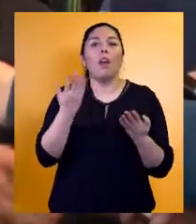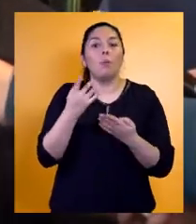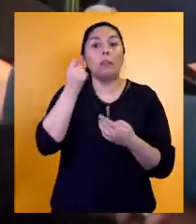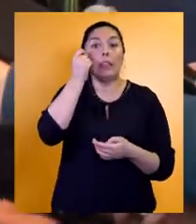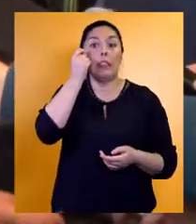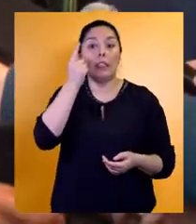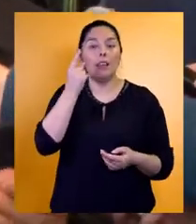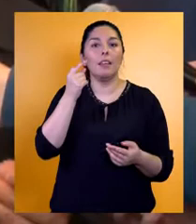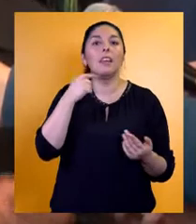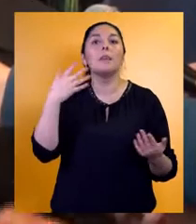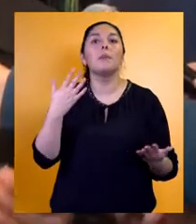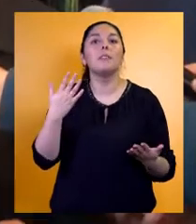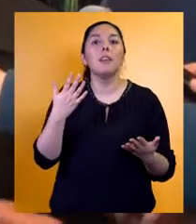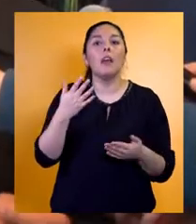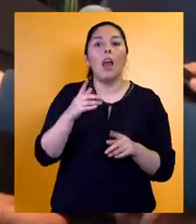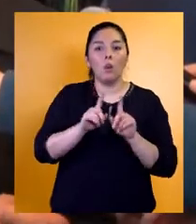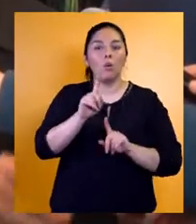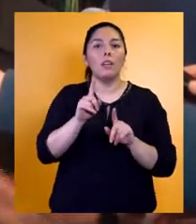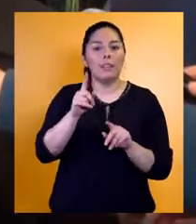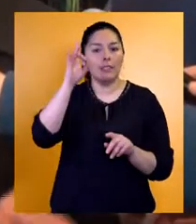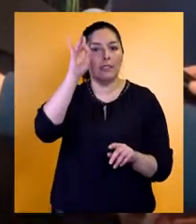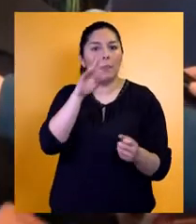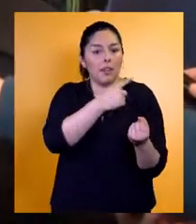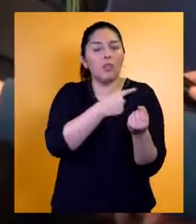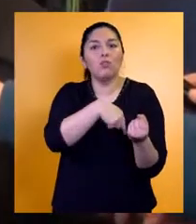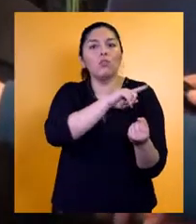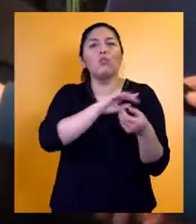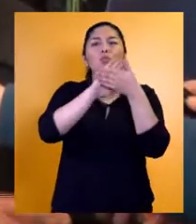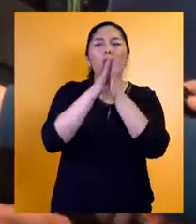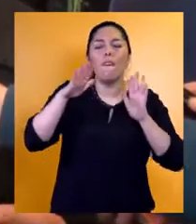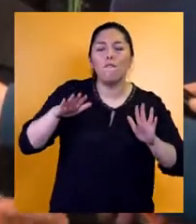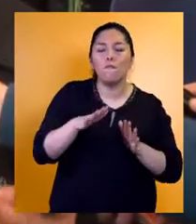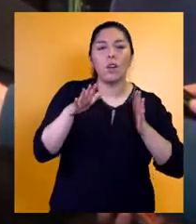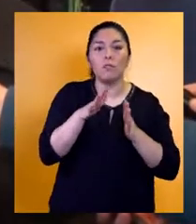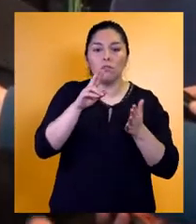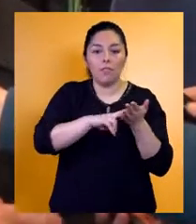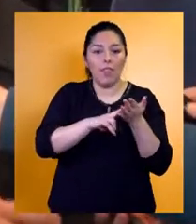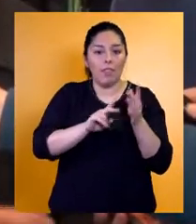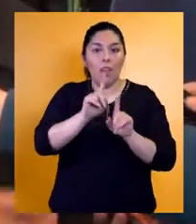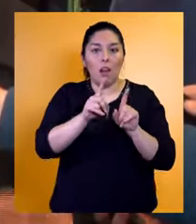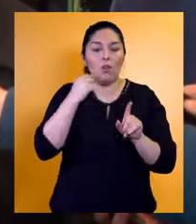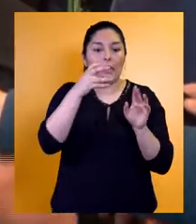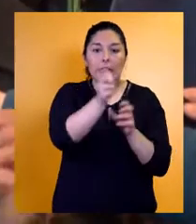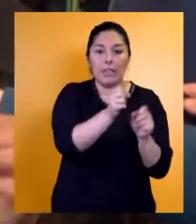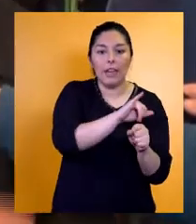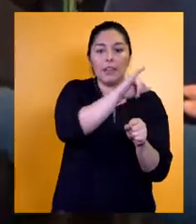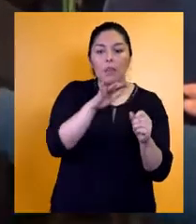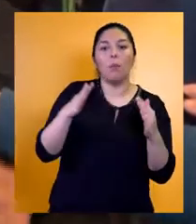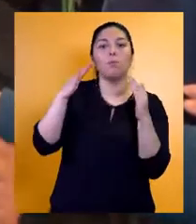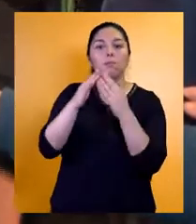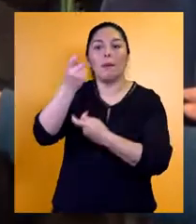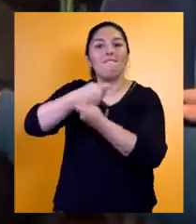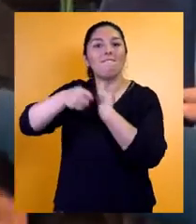diferenciación importante, en donde él se vea recompensado de este esfuerzo. Es simplemente pasar de un producto commodity a un producto que tiene una